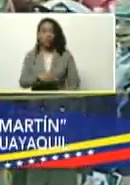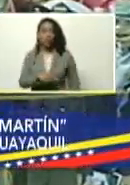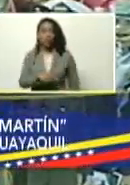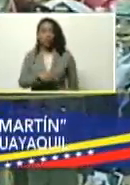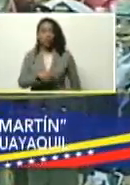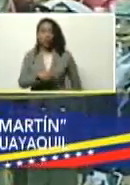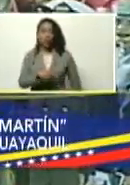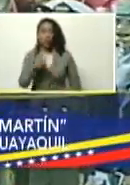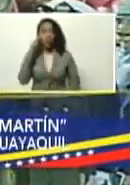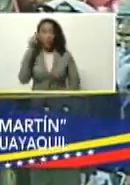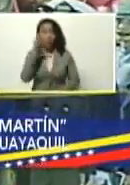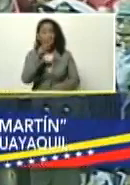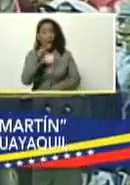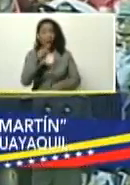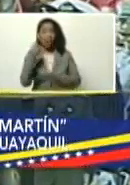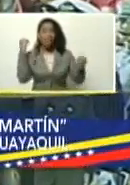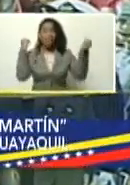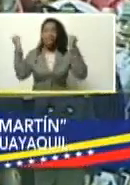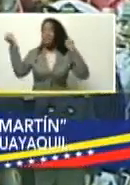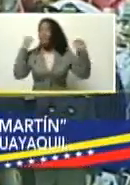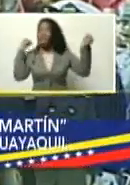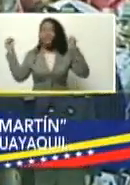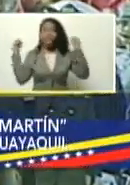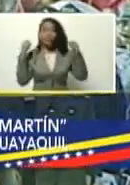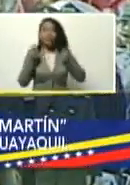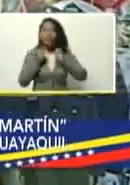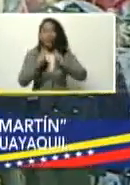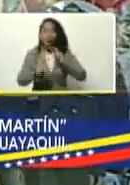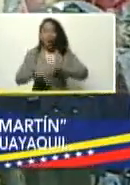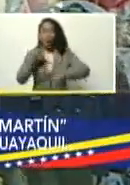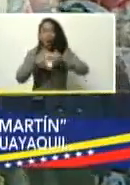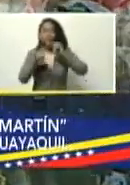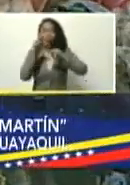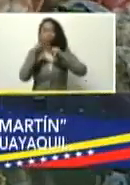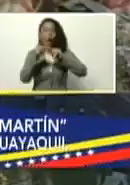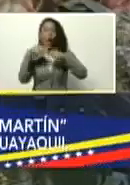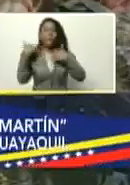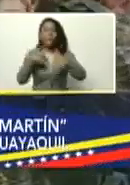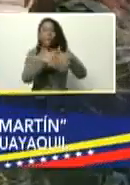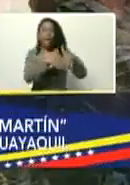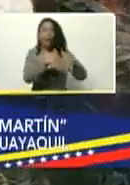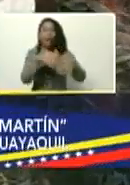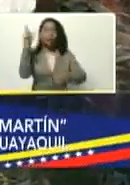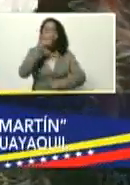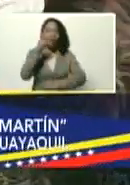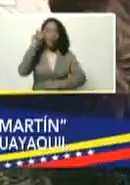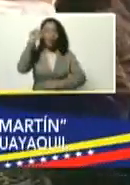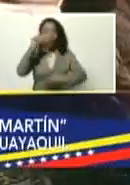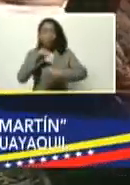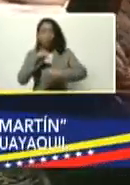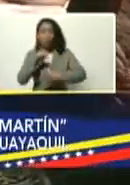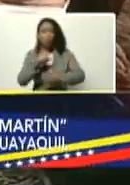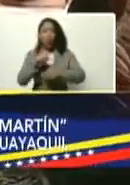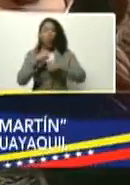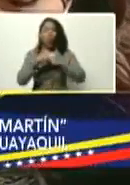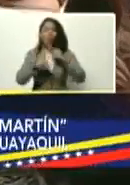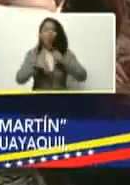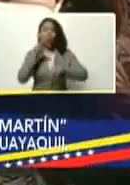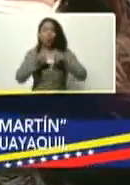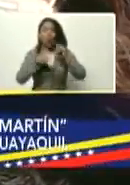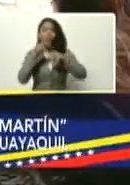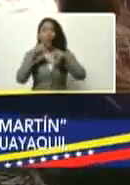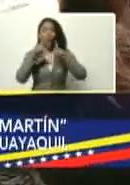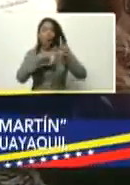ve la desesperación de aquel hombre por construir el ejército que necesitaba en el sur, por construir la logística